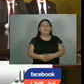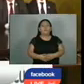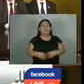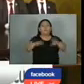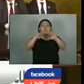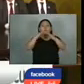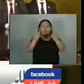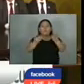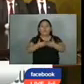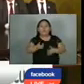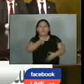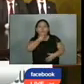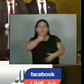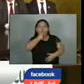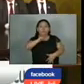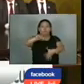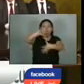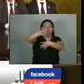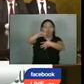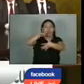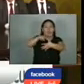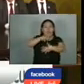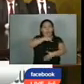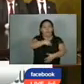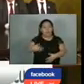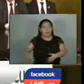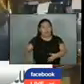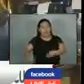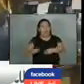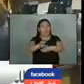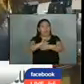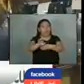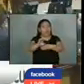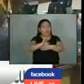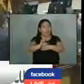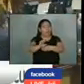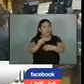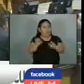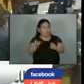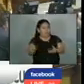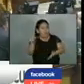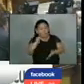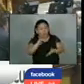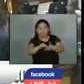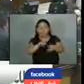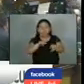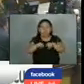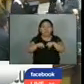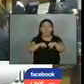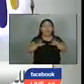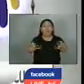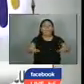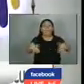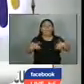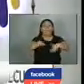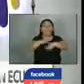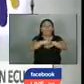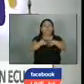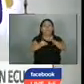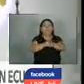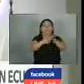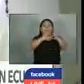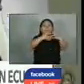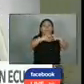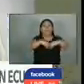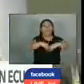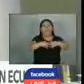En noticias que se generan en Sudamérica, el presidente de Ecuador, Guillermo Lasso, descartó buscar la reelección luego de disolver la Asamblea Nacional,